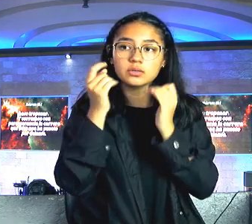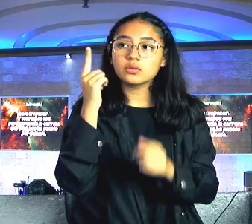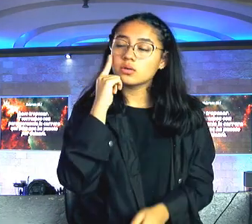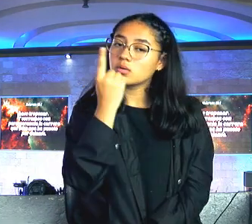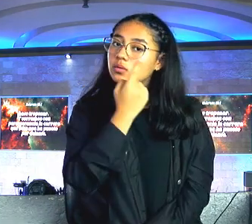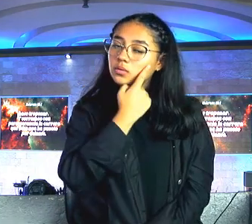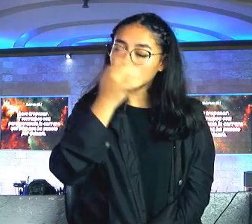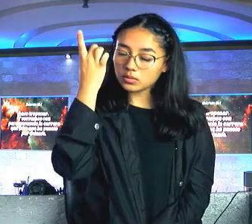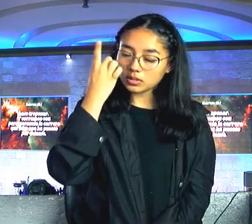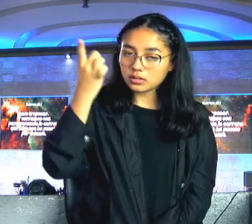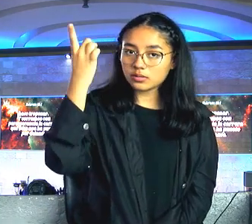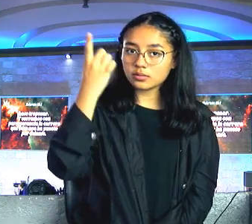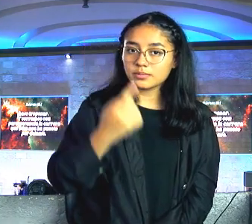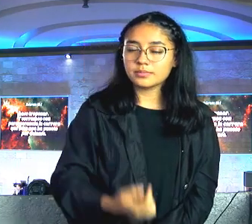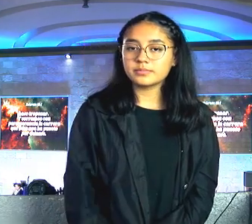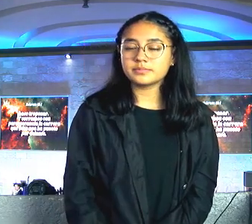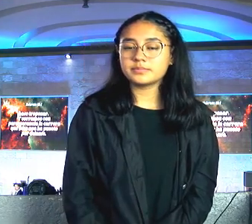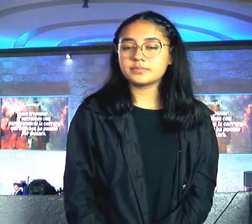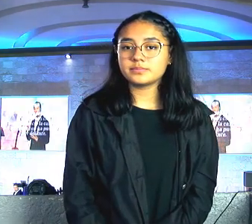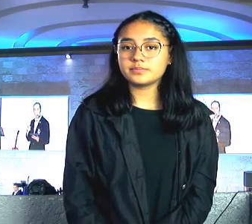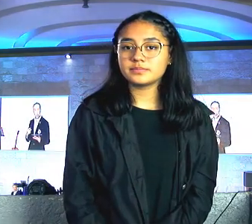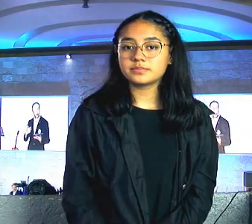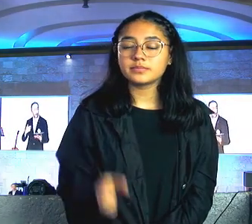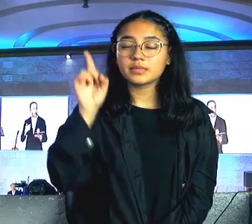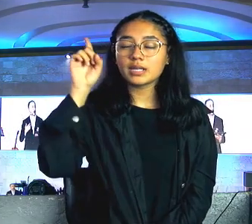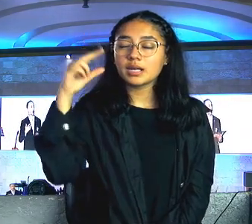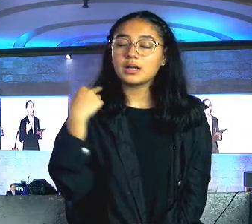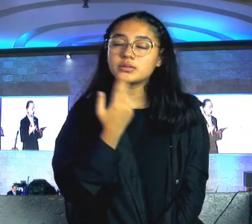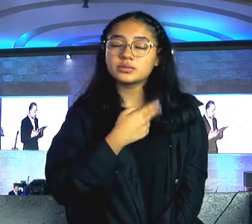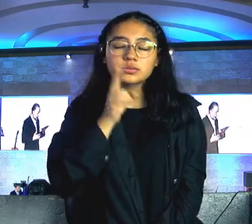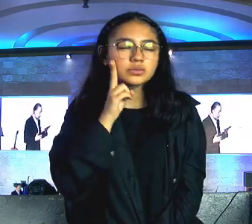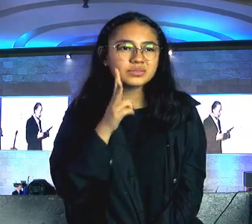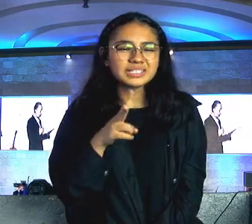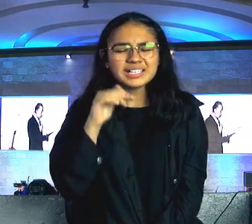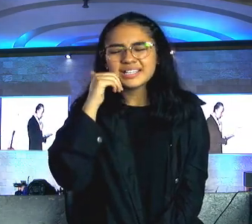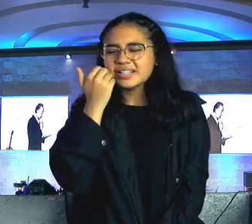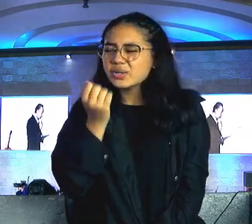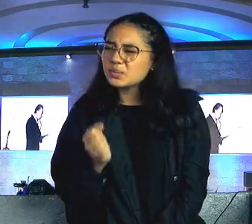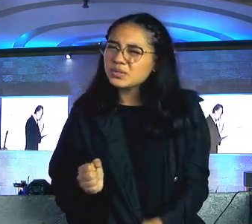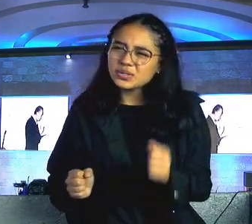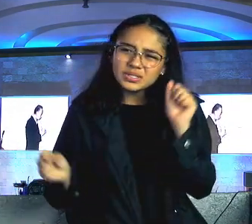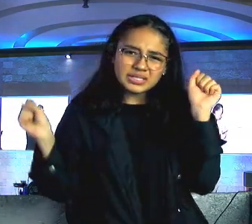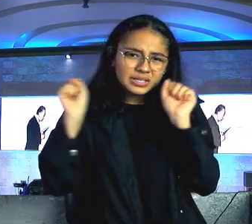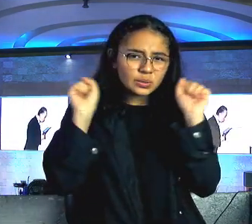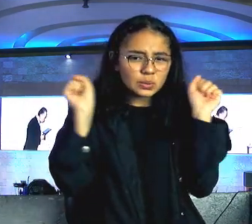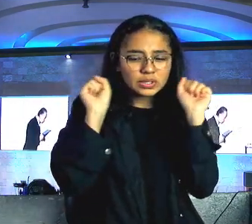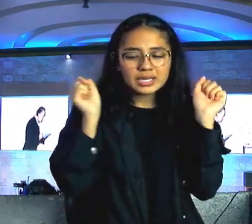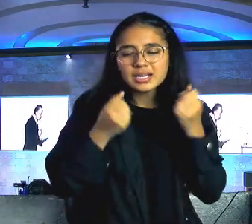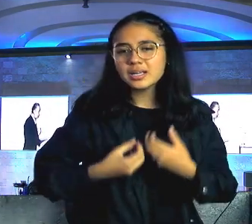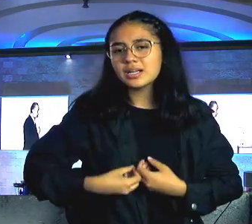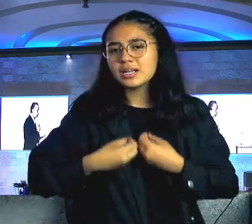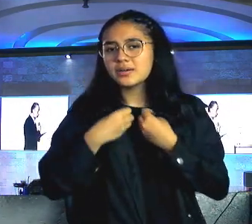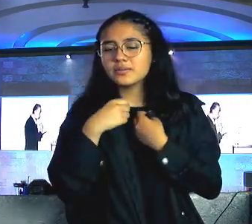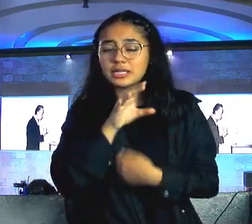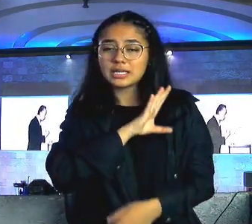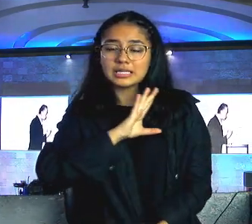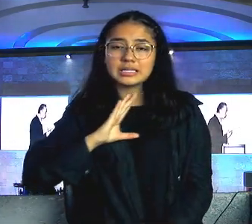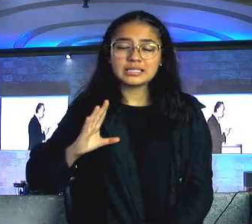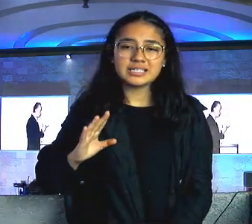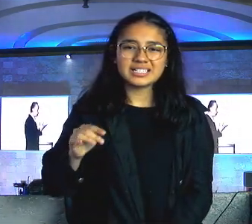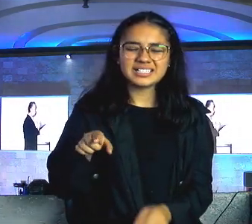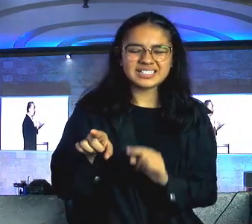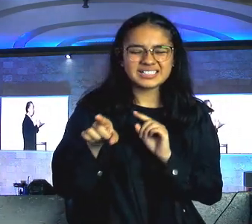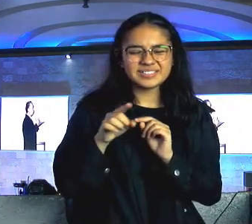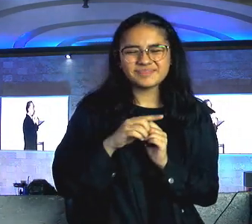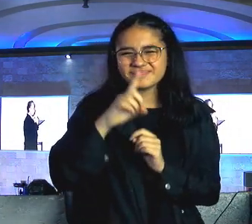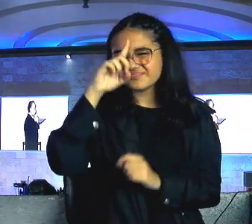Dios. Y a veces Él nos ve que estamos tratando de correr la vida cristiana con dificultad y que no nos podemos mover porque